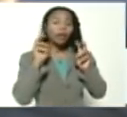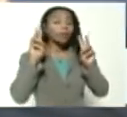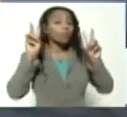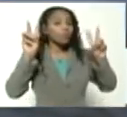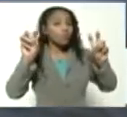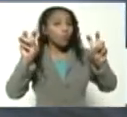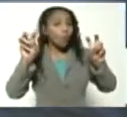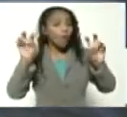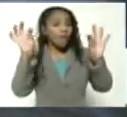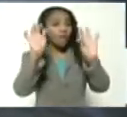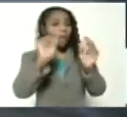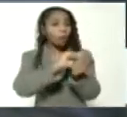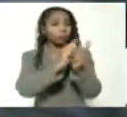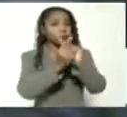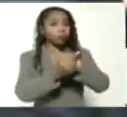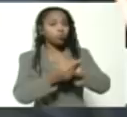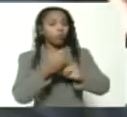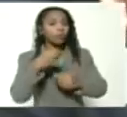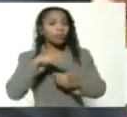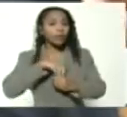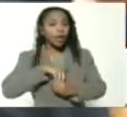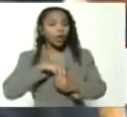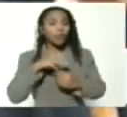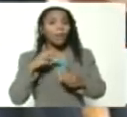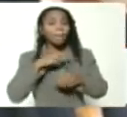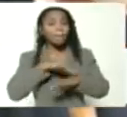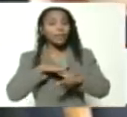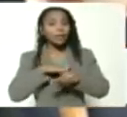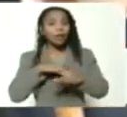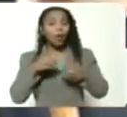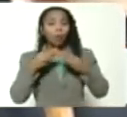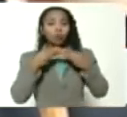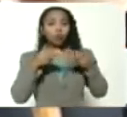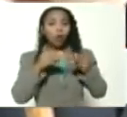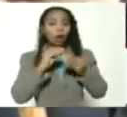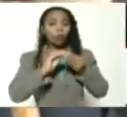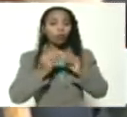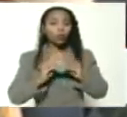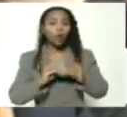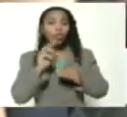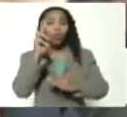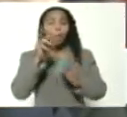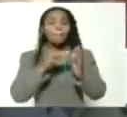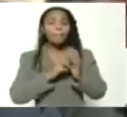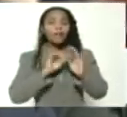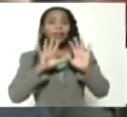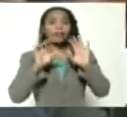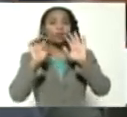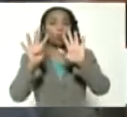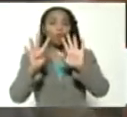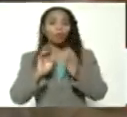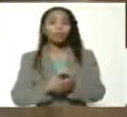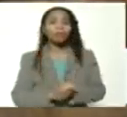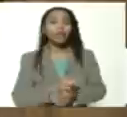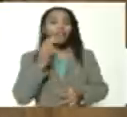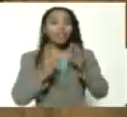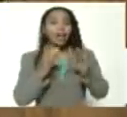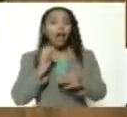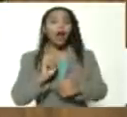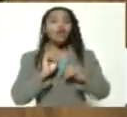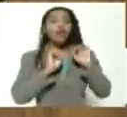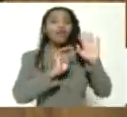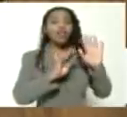nuevas transformaciones al interno del Ministerio Público. Hemos creado en el año 2019 la Fiscalía 96